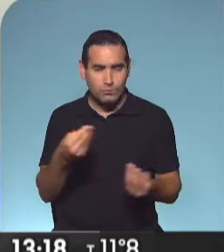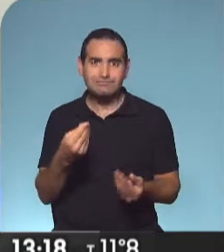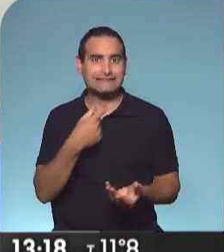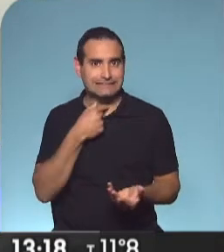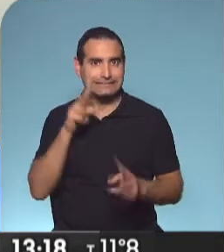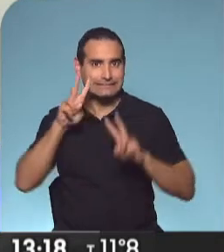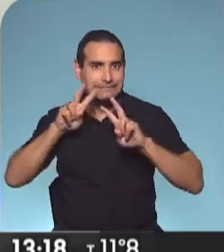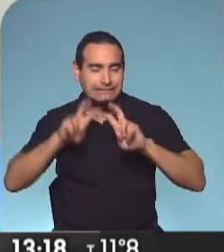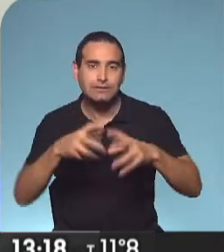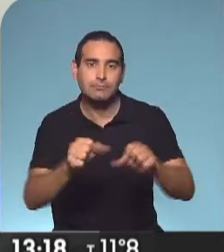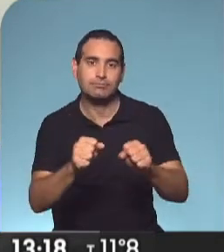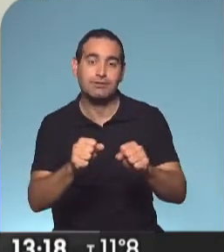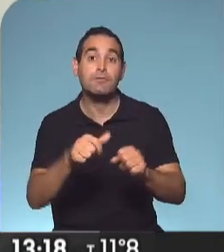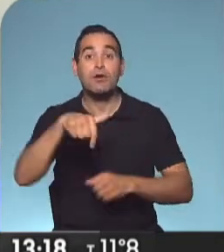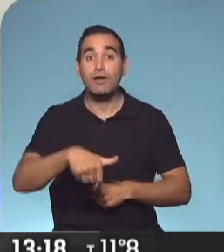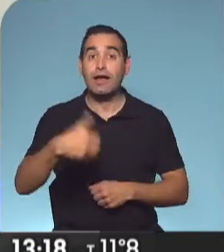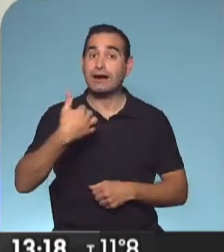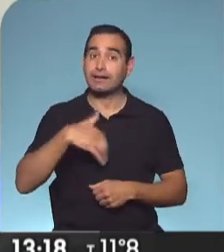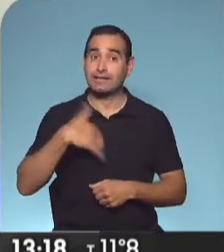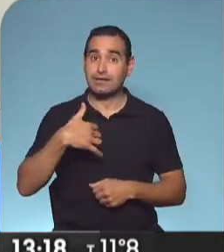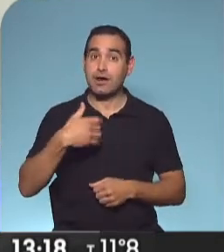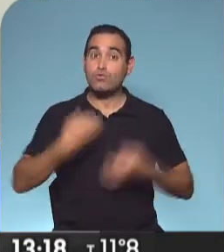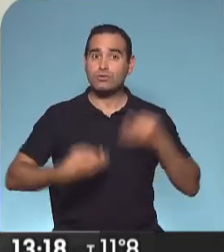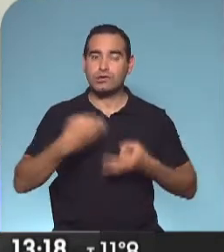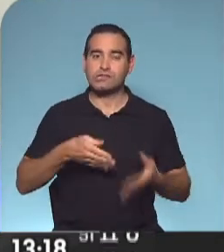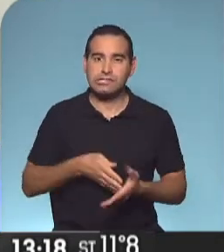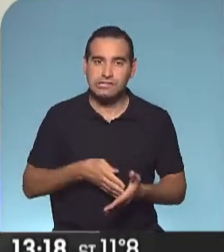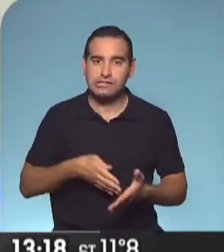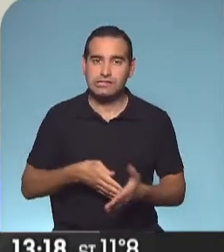que la justicia argentina se encontró con una dificultad que es